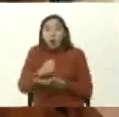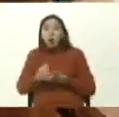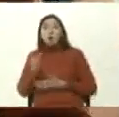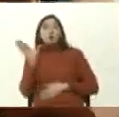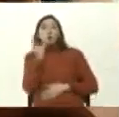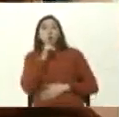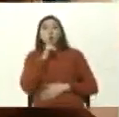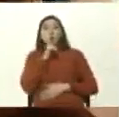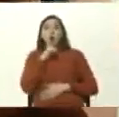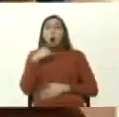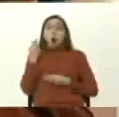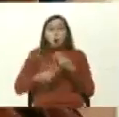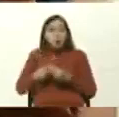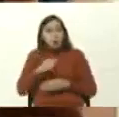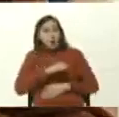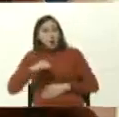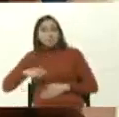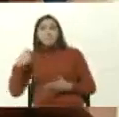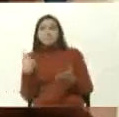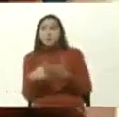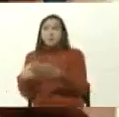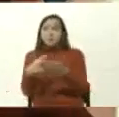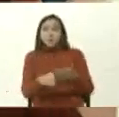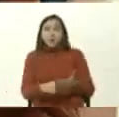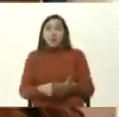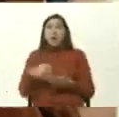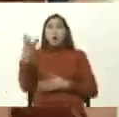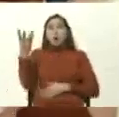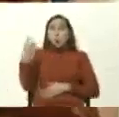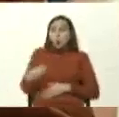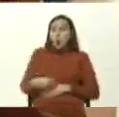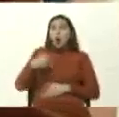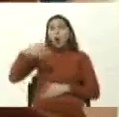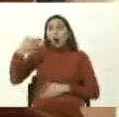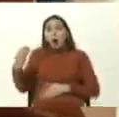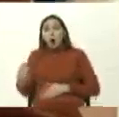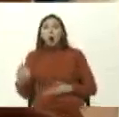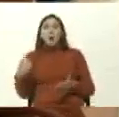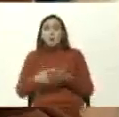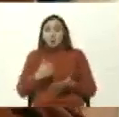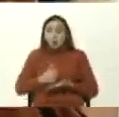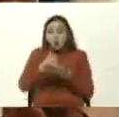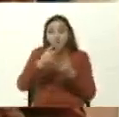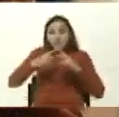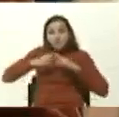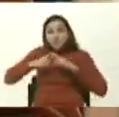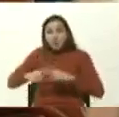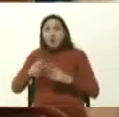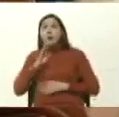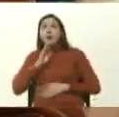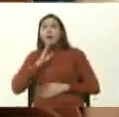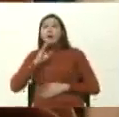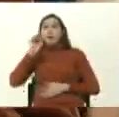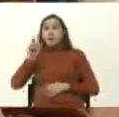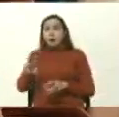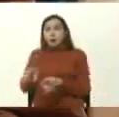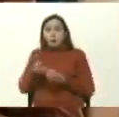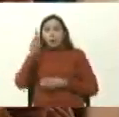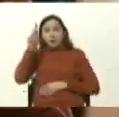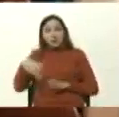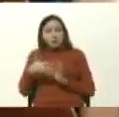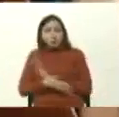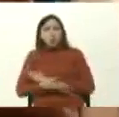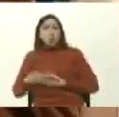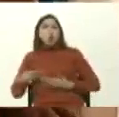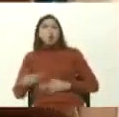privados. Queremos también saber cuándo podemos nosotros accesar a los préstamos de crédito bancario, igual como tienen los créditos agrícolas,